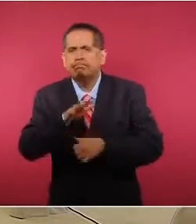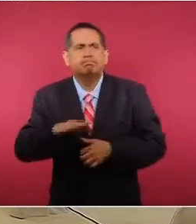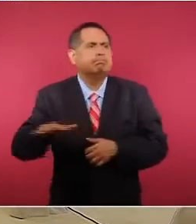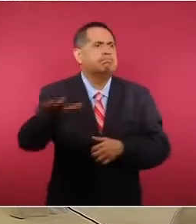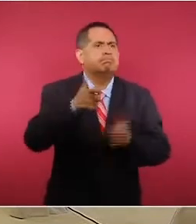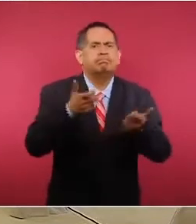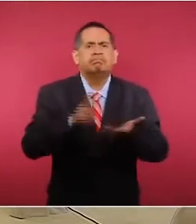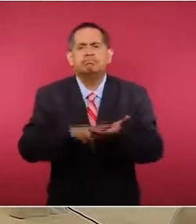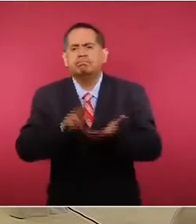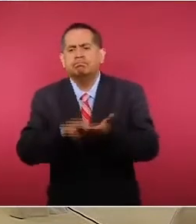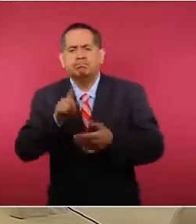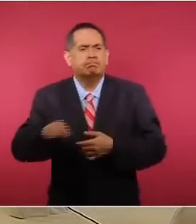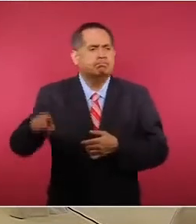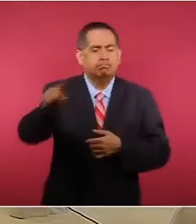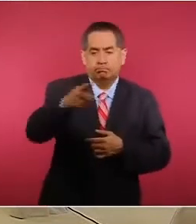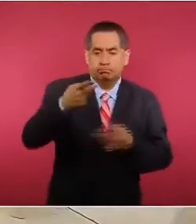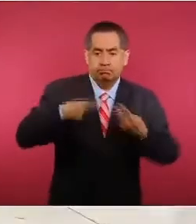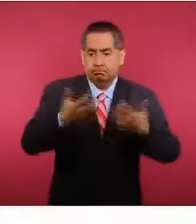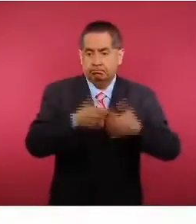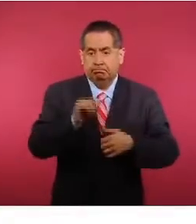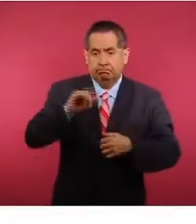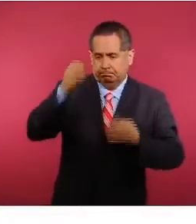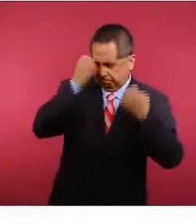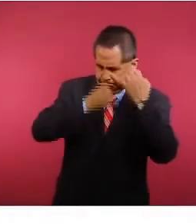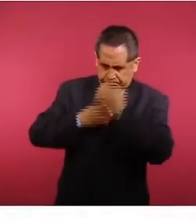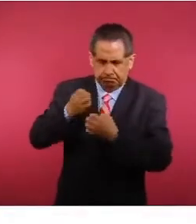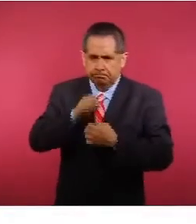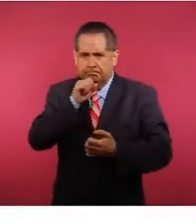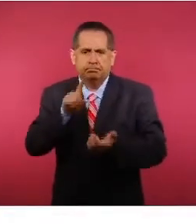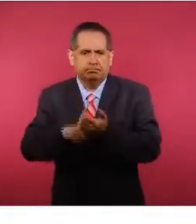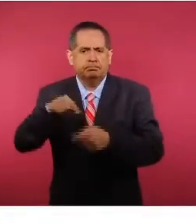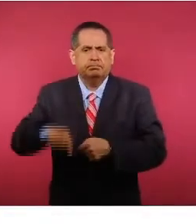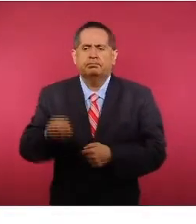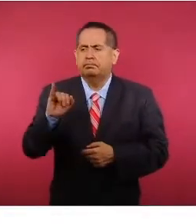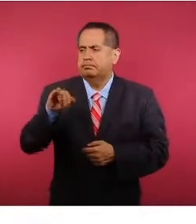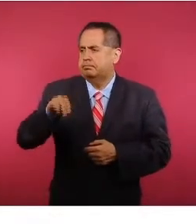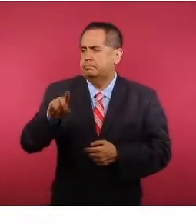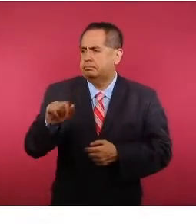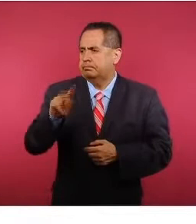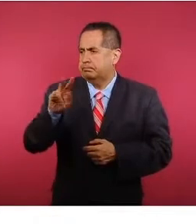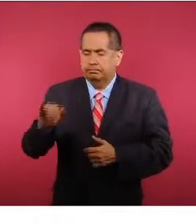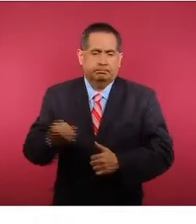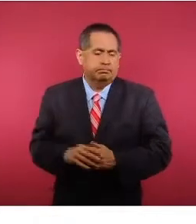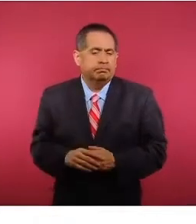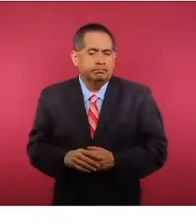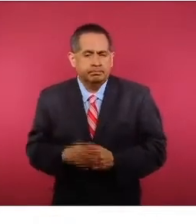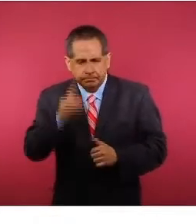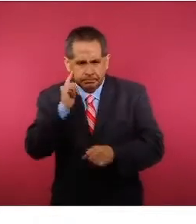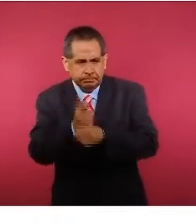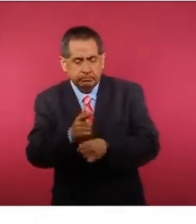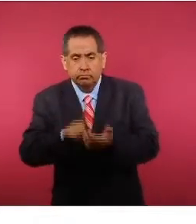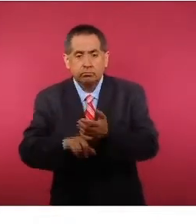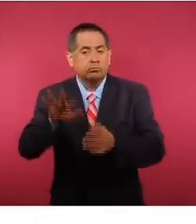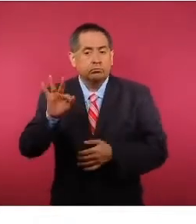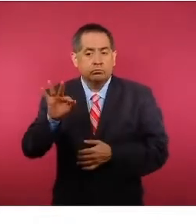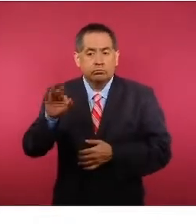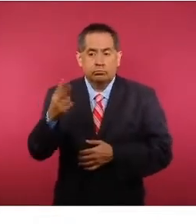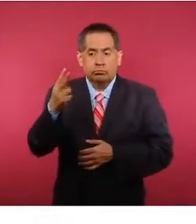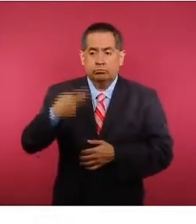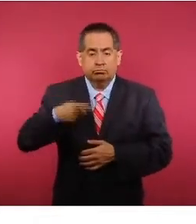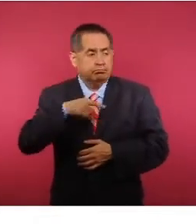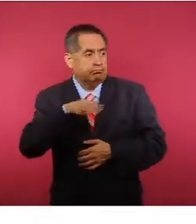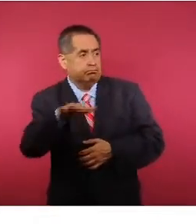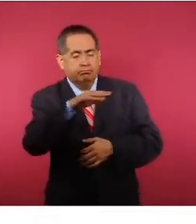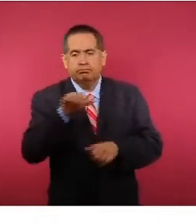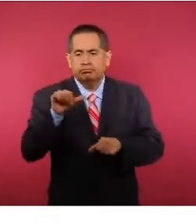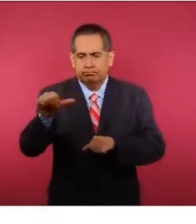y avalúos por firmas especializadas, incluyendo también el INDAVIN. Se identificaron 42 potenciales compradores de